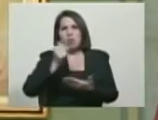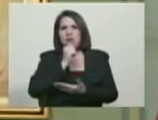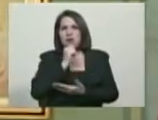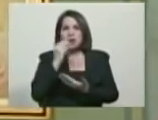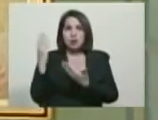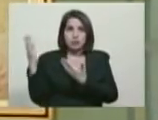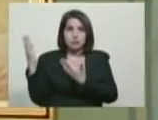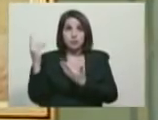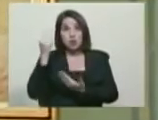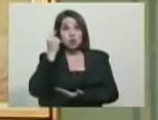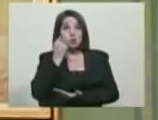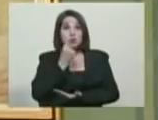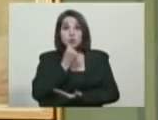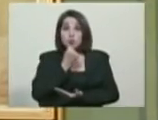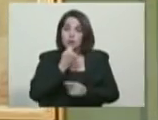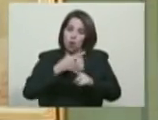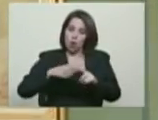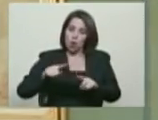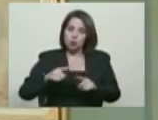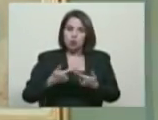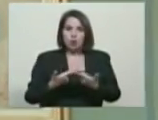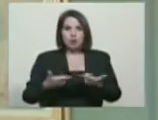el otro gran libertador.